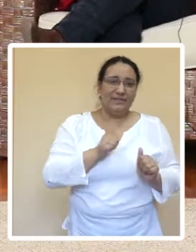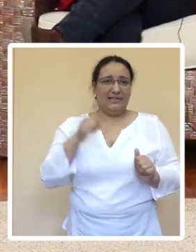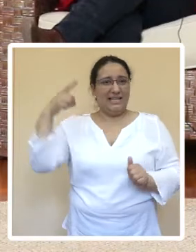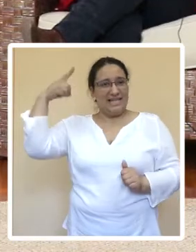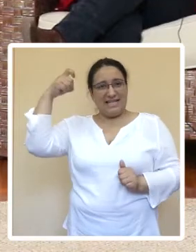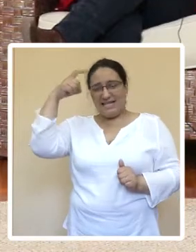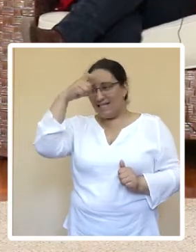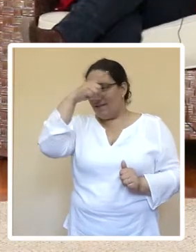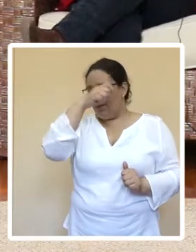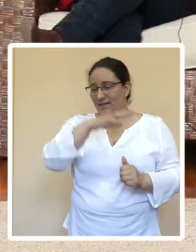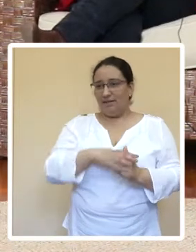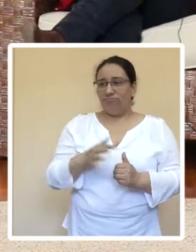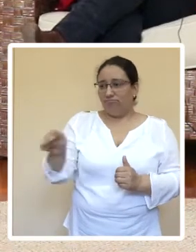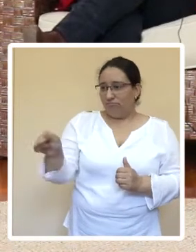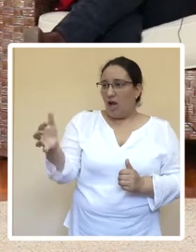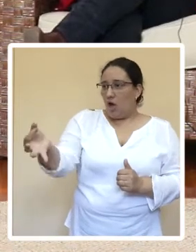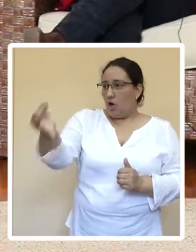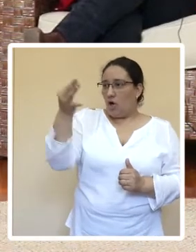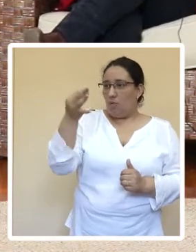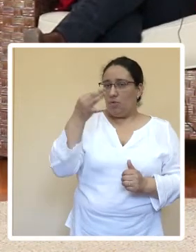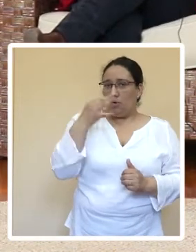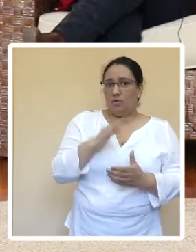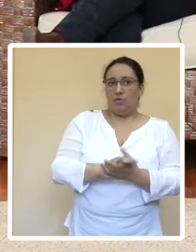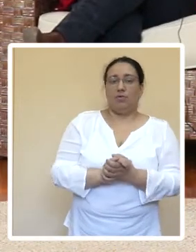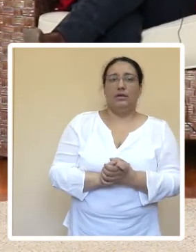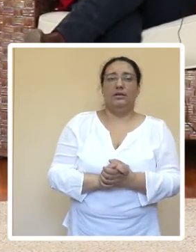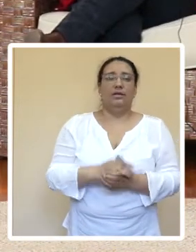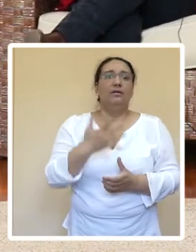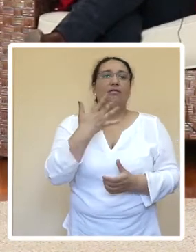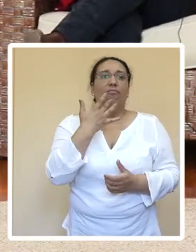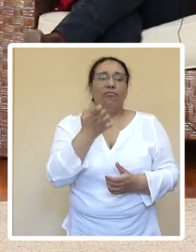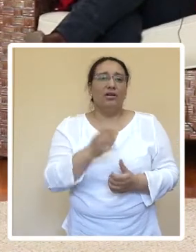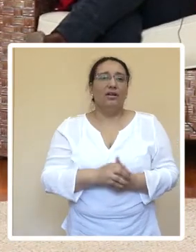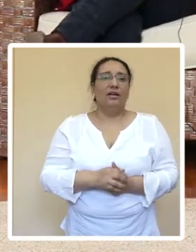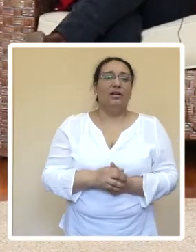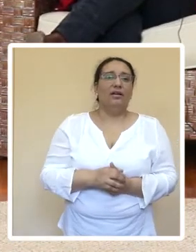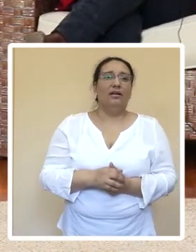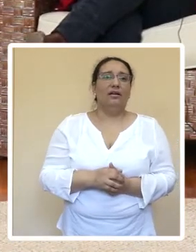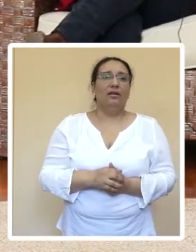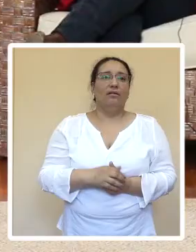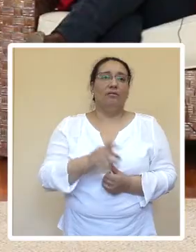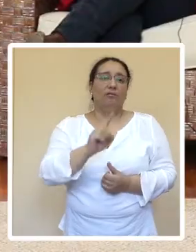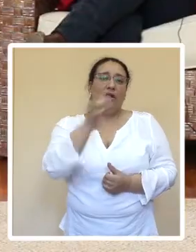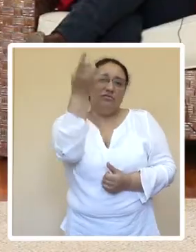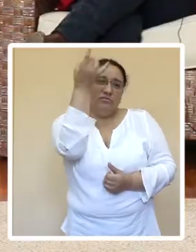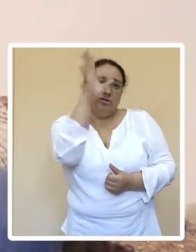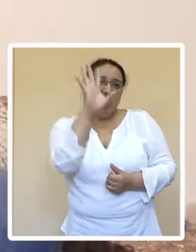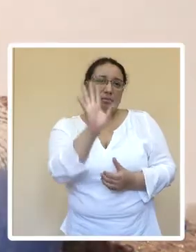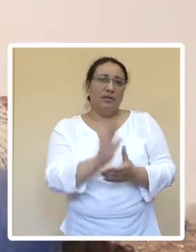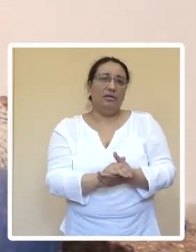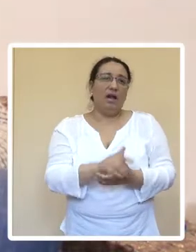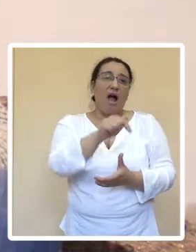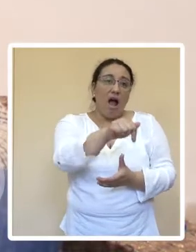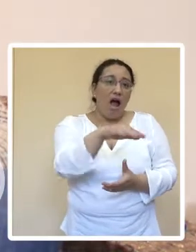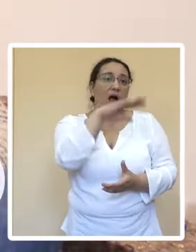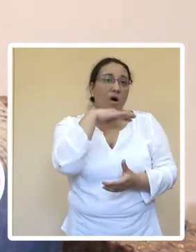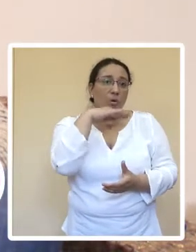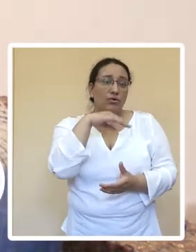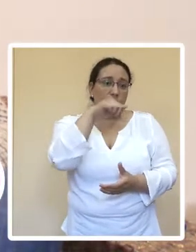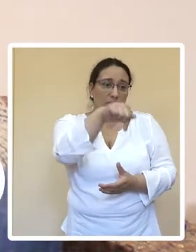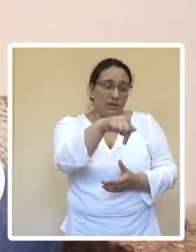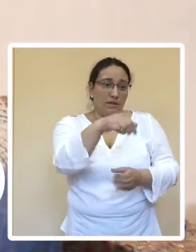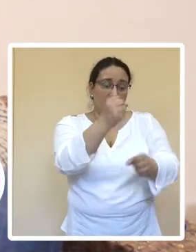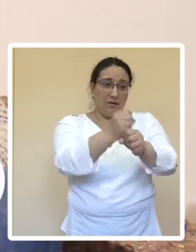desafío bastante complejo, como bien dice Valesca, porque no es tan solo llegar y ocupar una vacante que haya disponible,